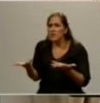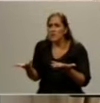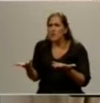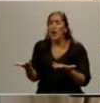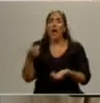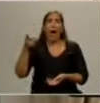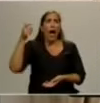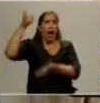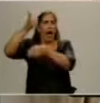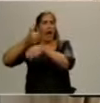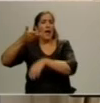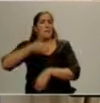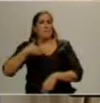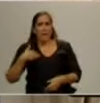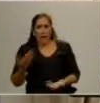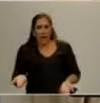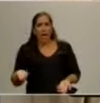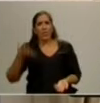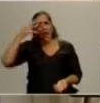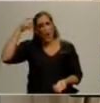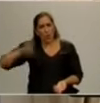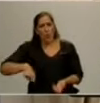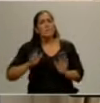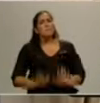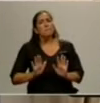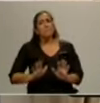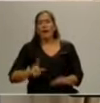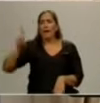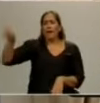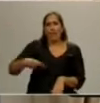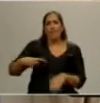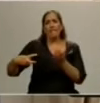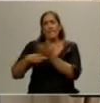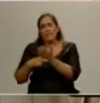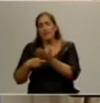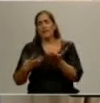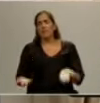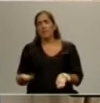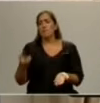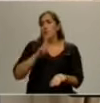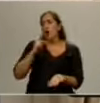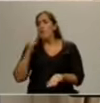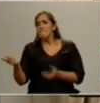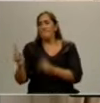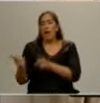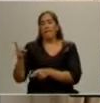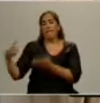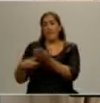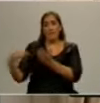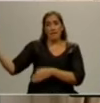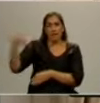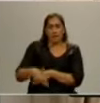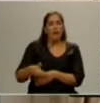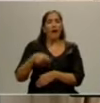está la madre, está el juez, están esperando que llegue la fiscal o el fiscal, me dijo, y hay en